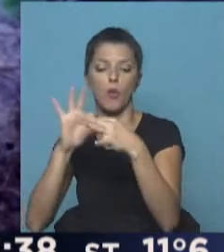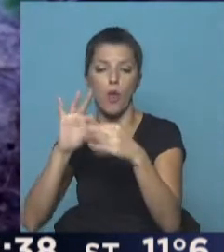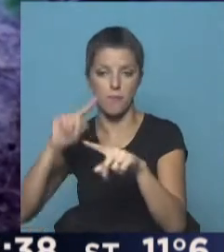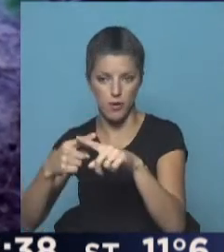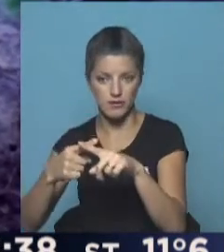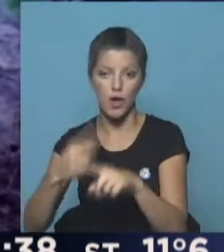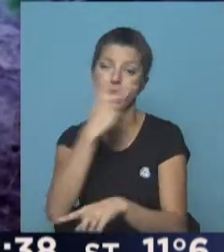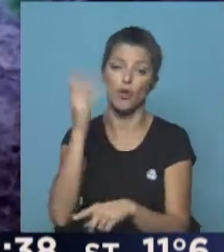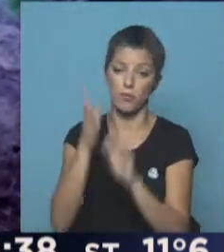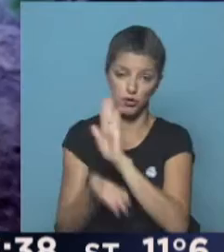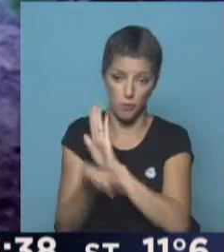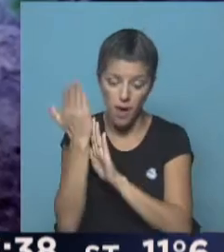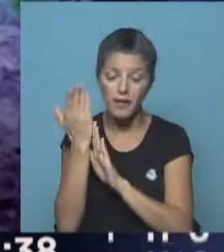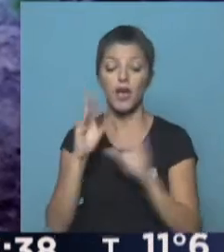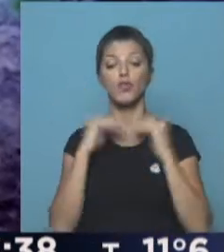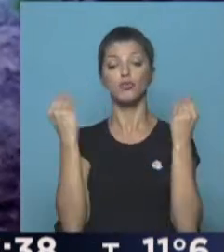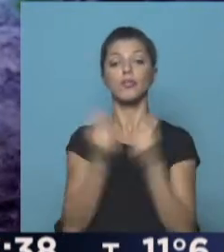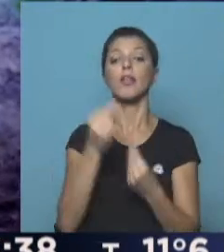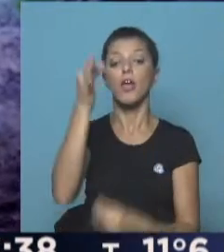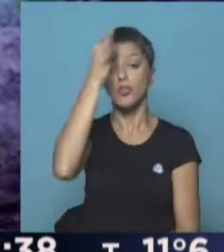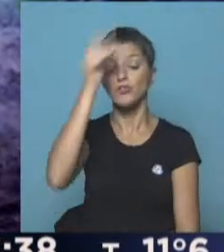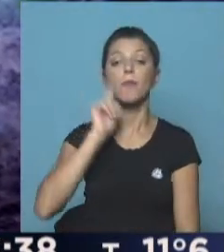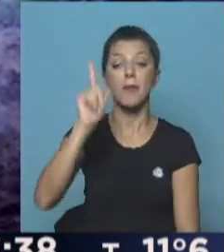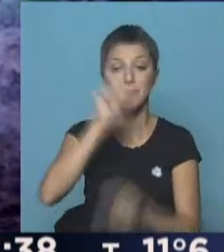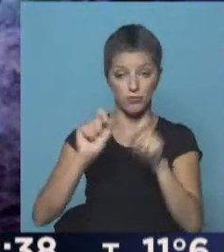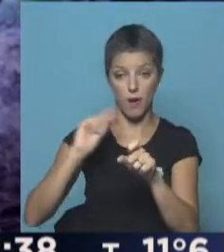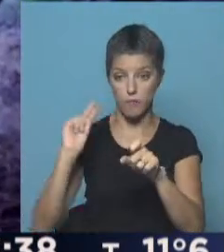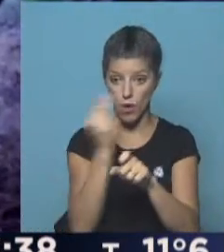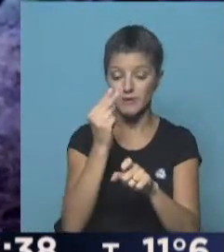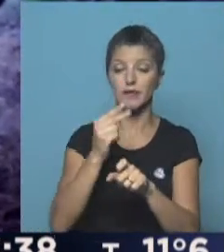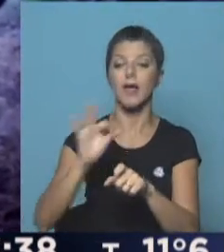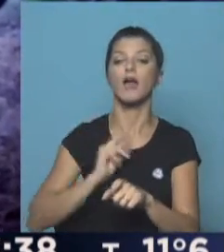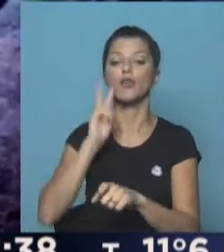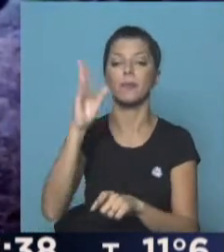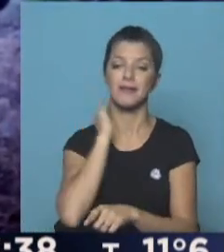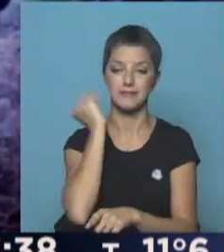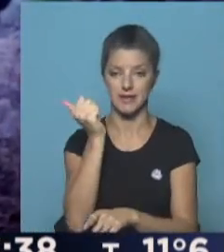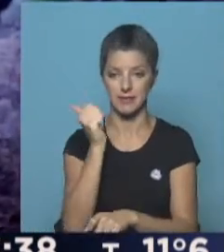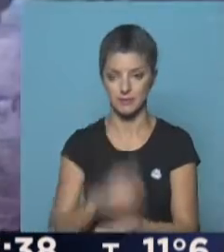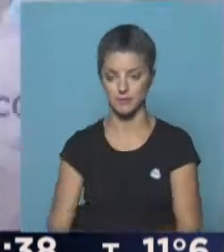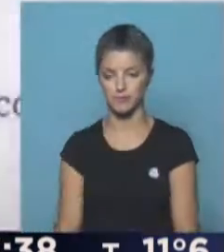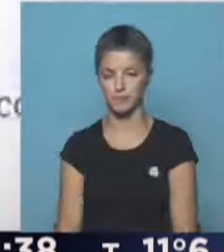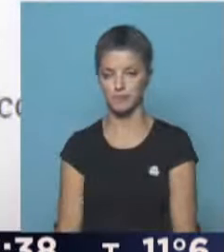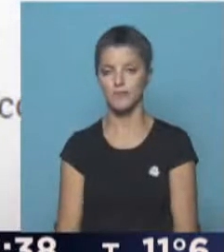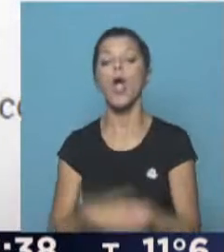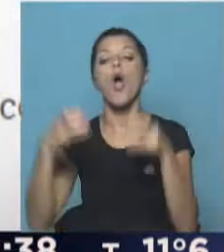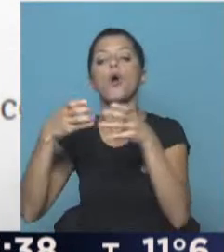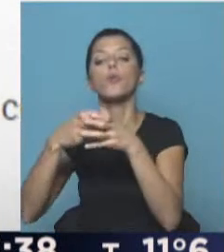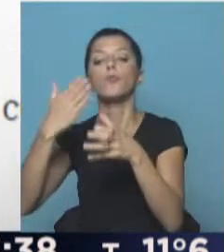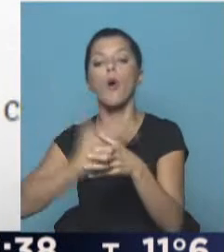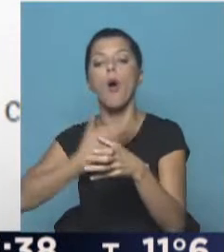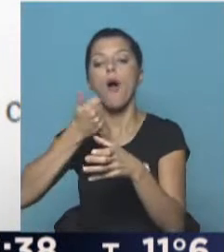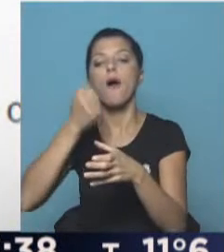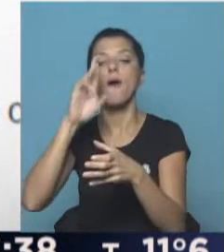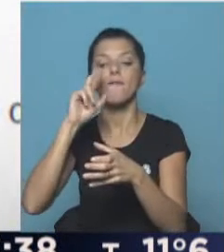12.000 asesinatos en todo Colombia el año pasado, según la Defensoría. Desde las FARC emitieron un comunicado